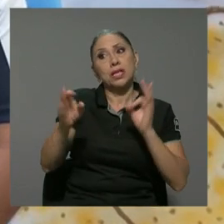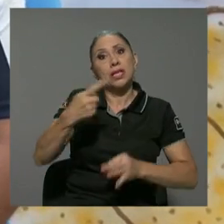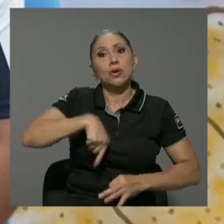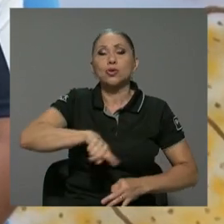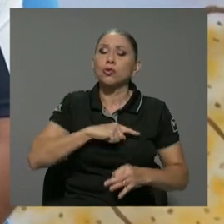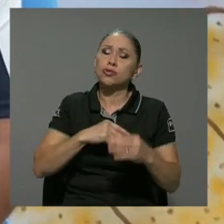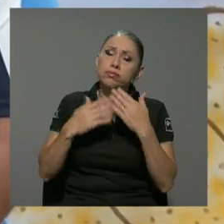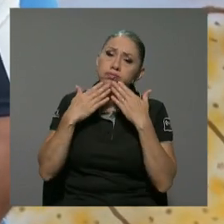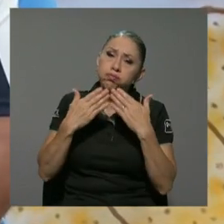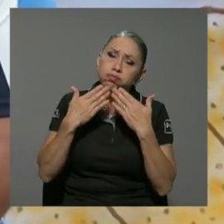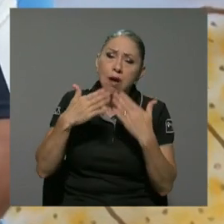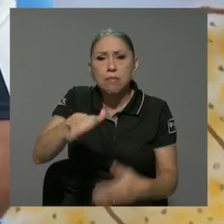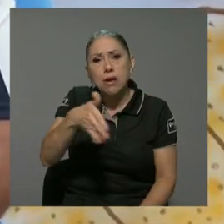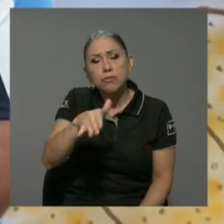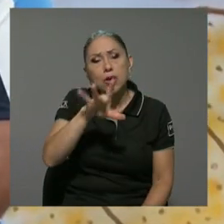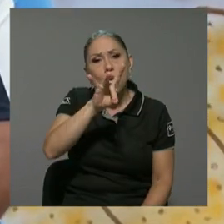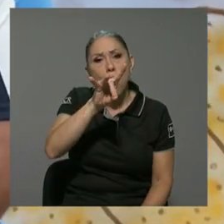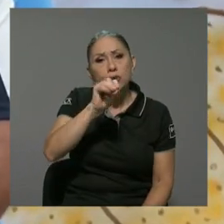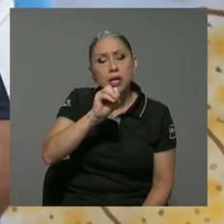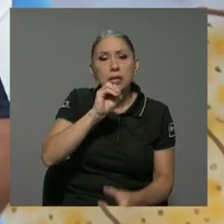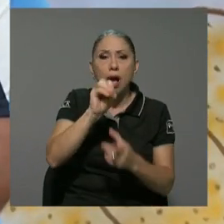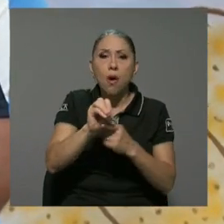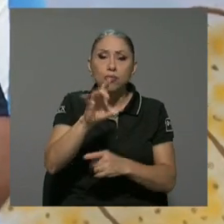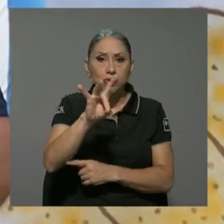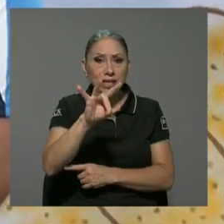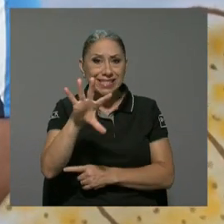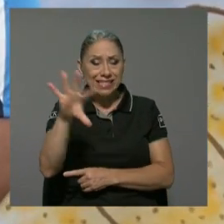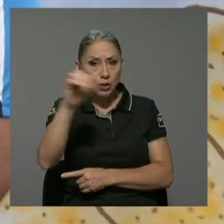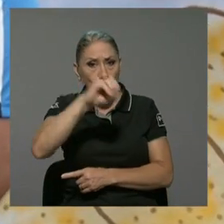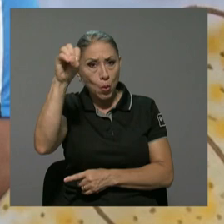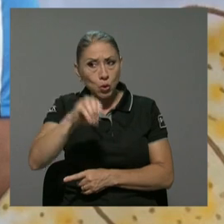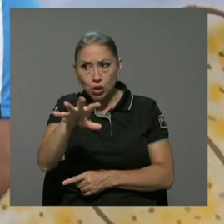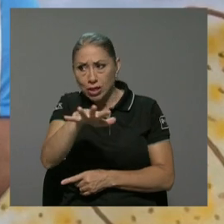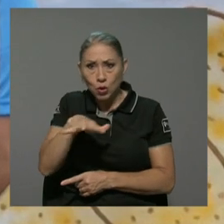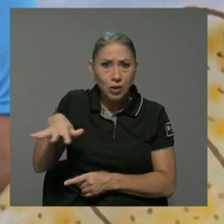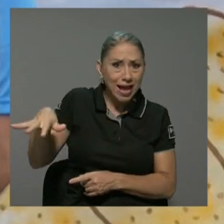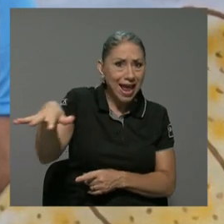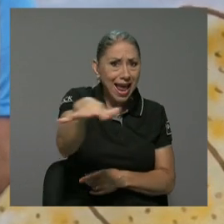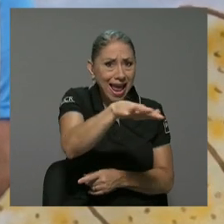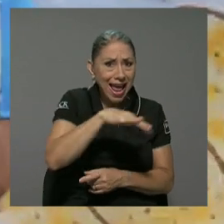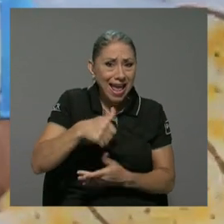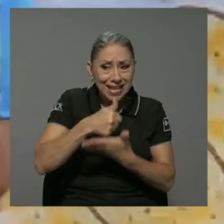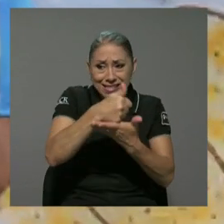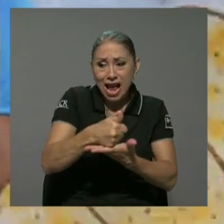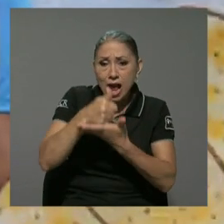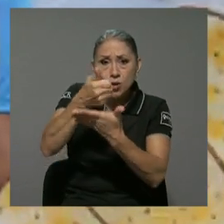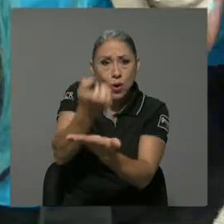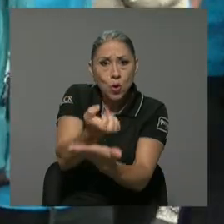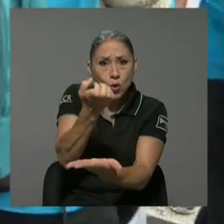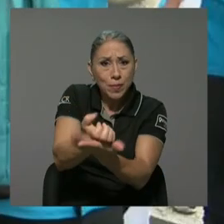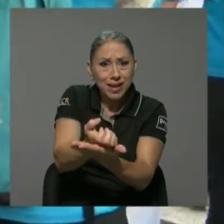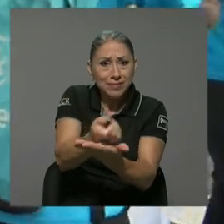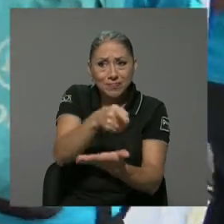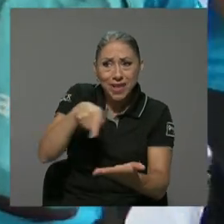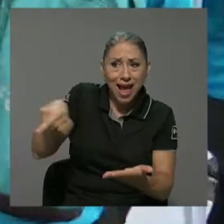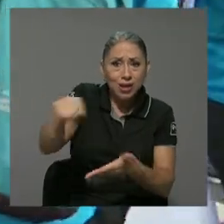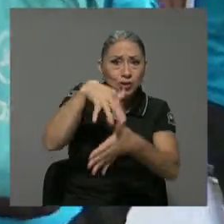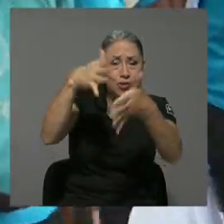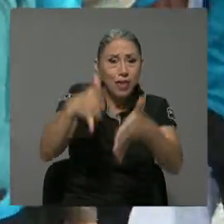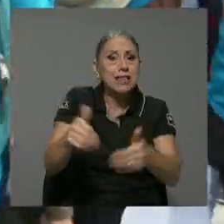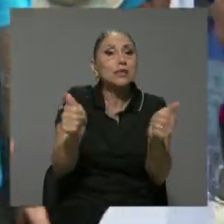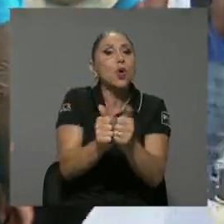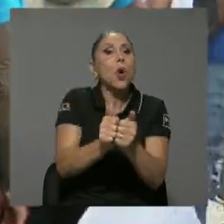del 80-85% de la sede es becada 4 o 5.